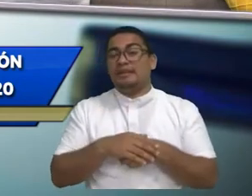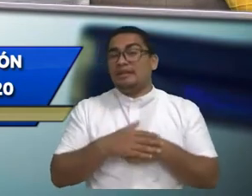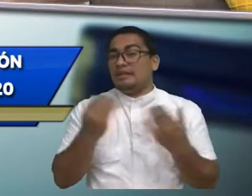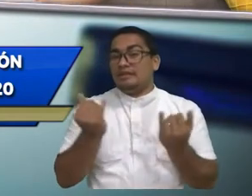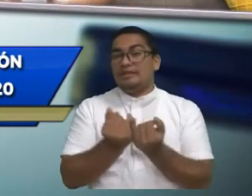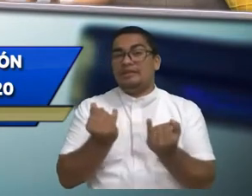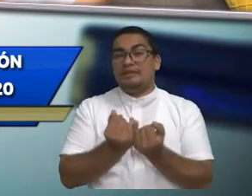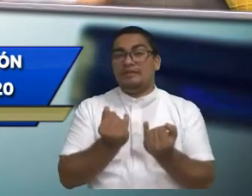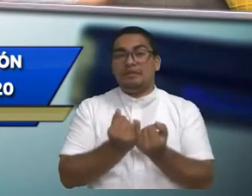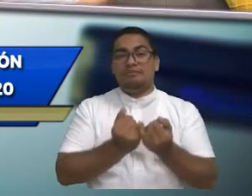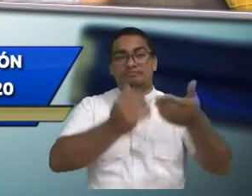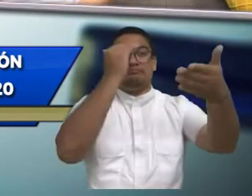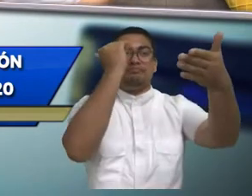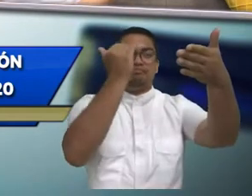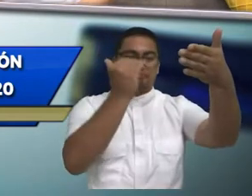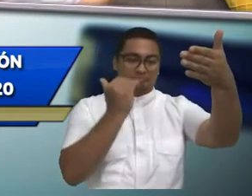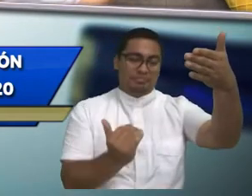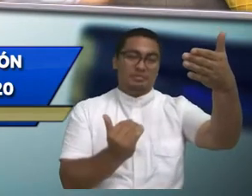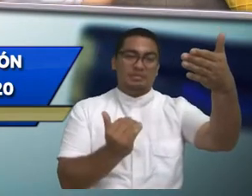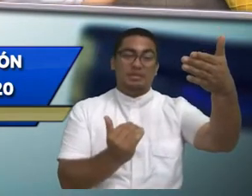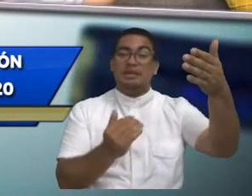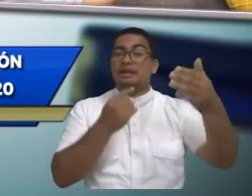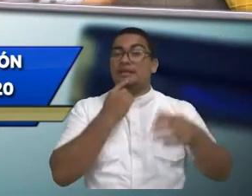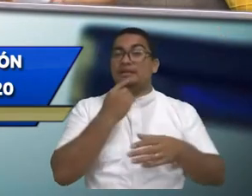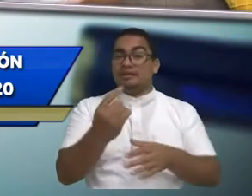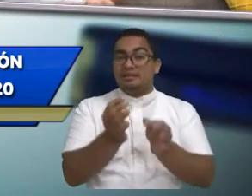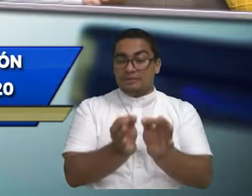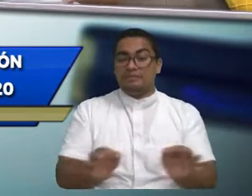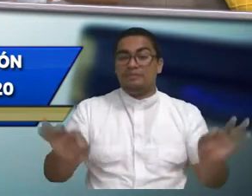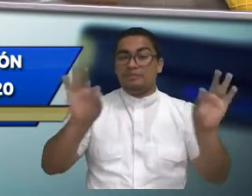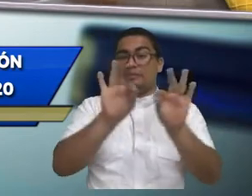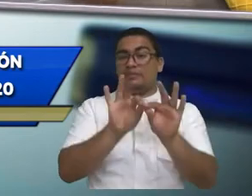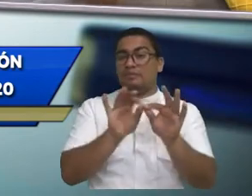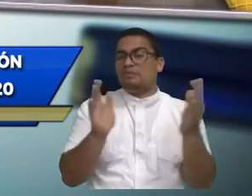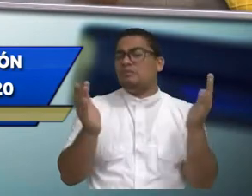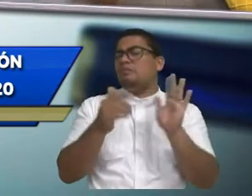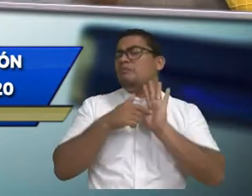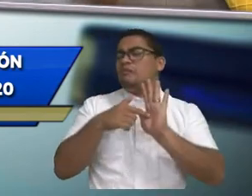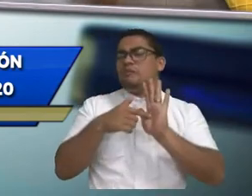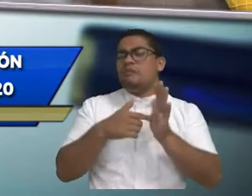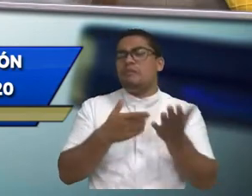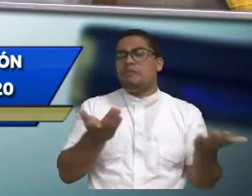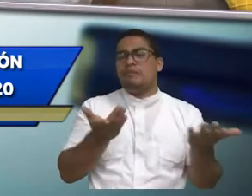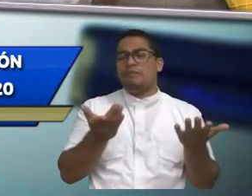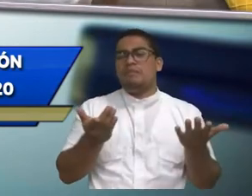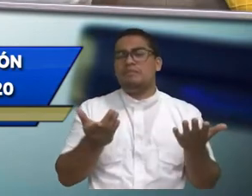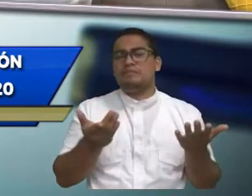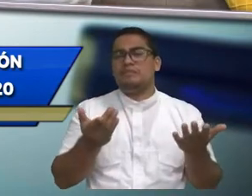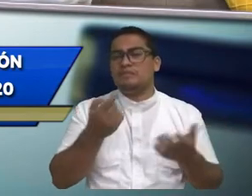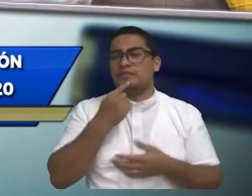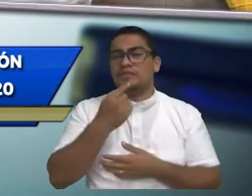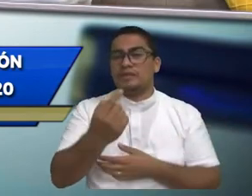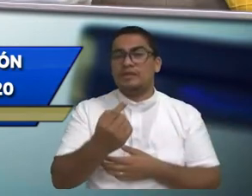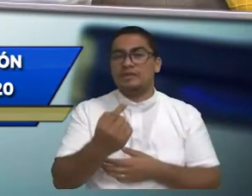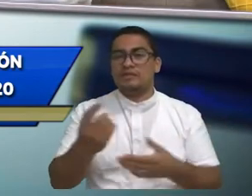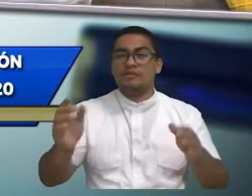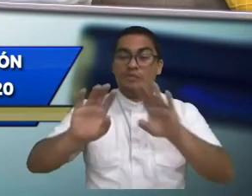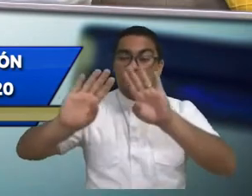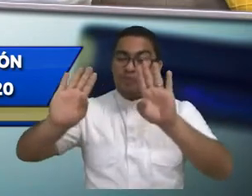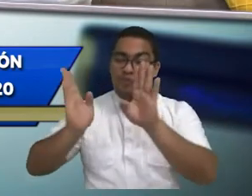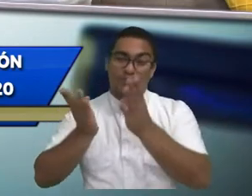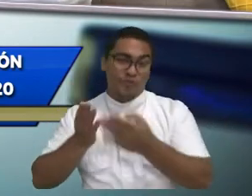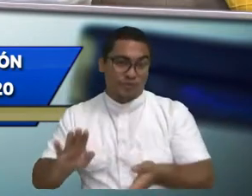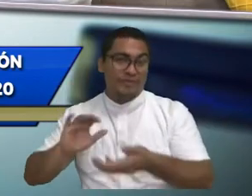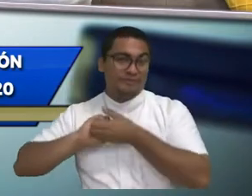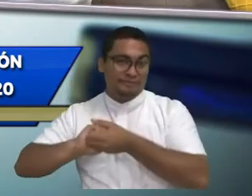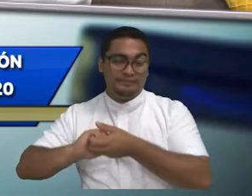están en esas clasificaciones lo importante de esto digamos partiendo de un ejemplo es que una compañera mujer